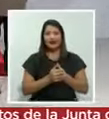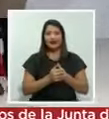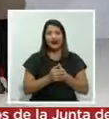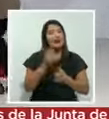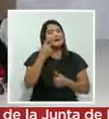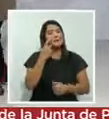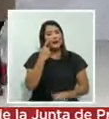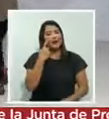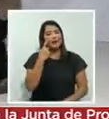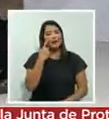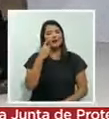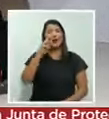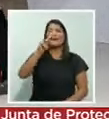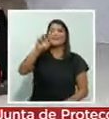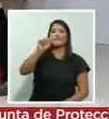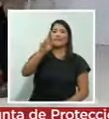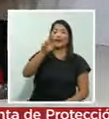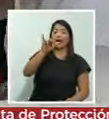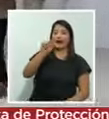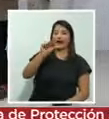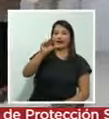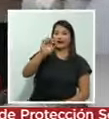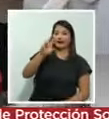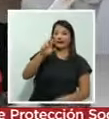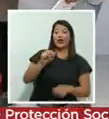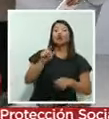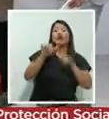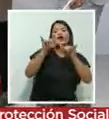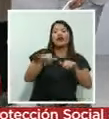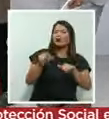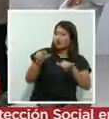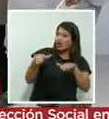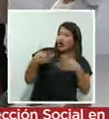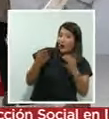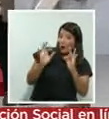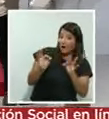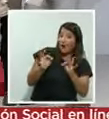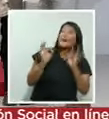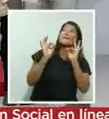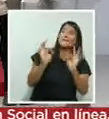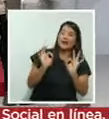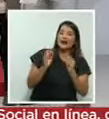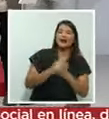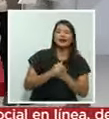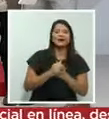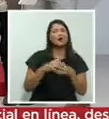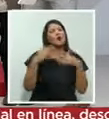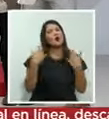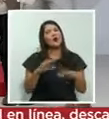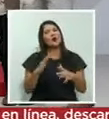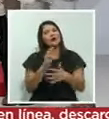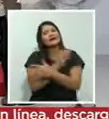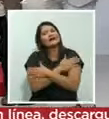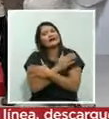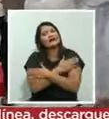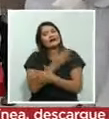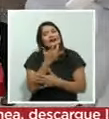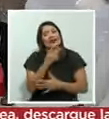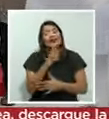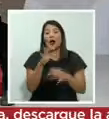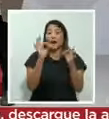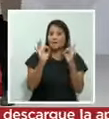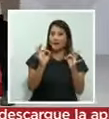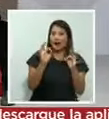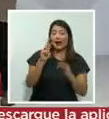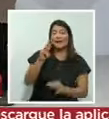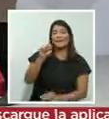usted la vueltita, doña María Cecilia, aquí la voy a dejar. ¿Cómo está usted? Muy bien, putísimo. Ay, qué rico este abracito, así, muy bien, doña